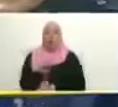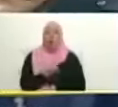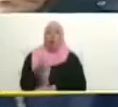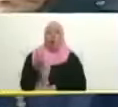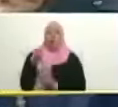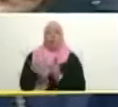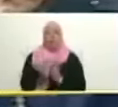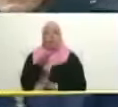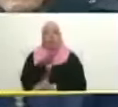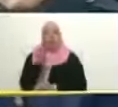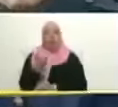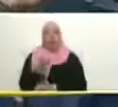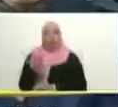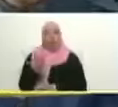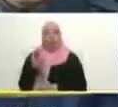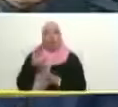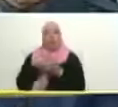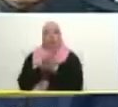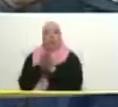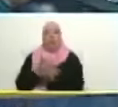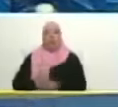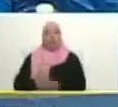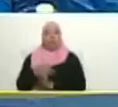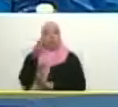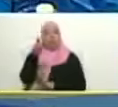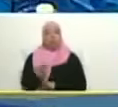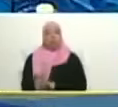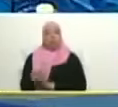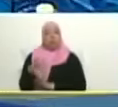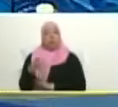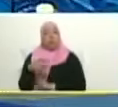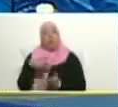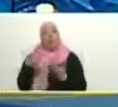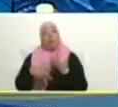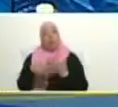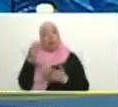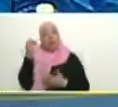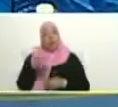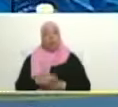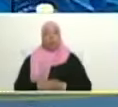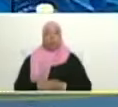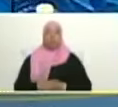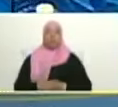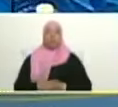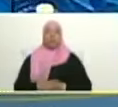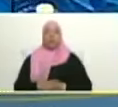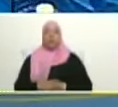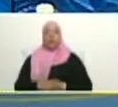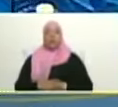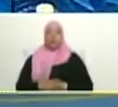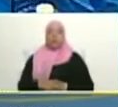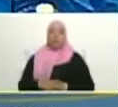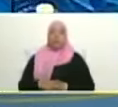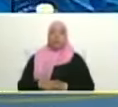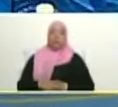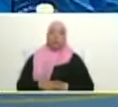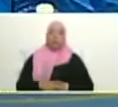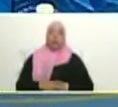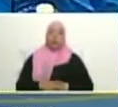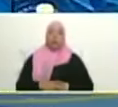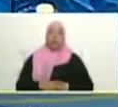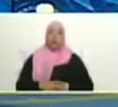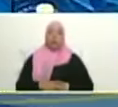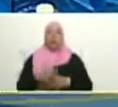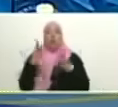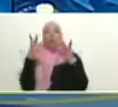2024, plan cero, el plan, plan cero, 2024. Que tengamos, ¿cuántos centros